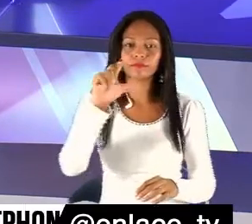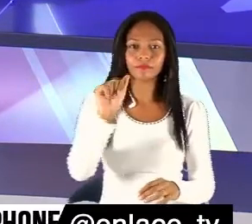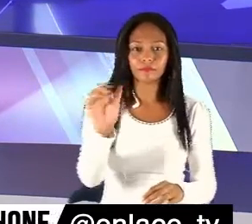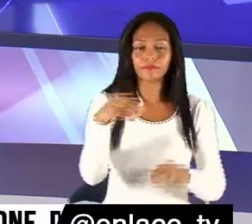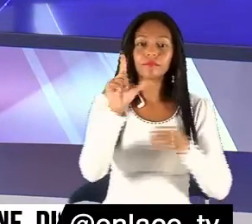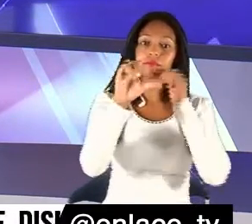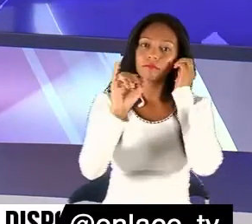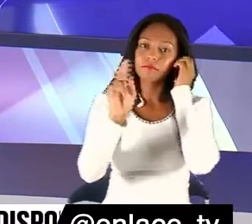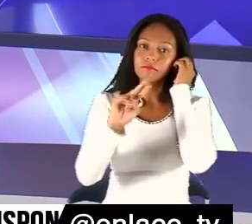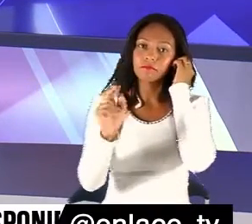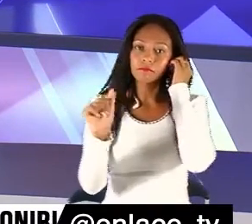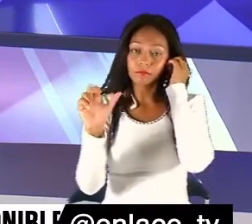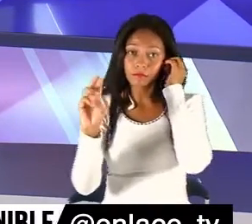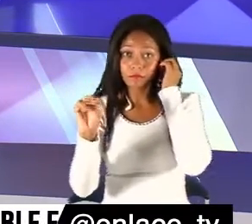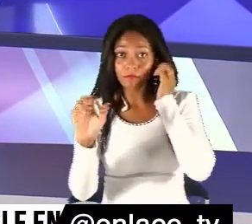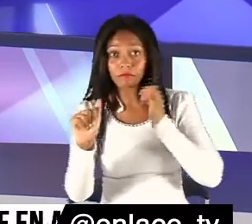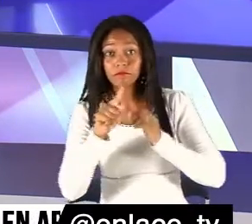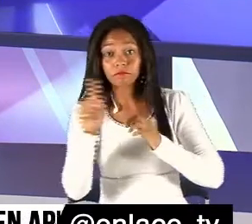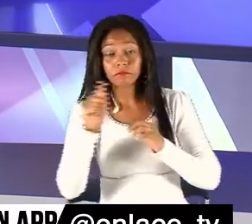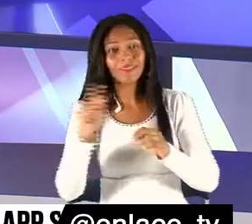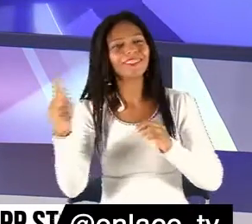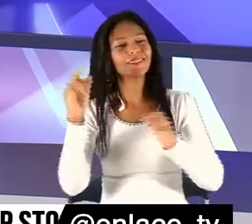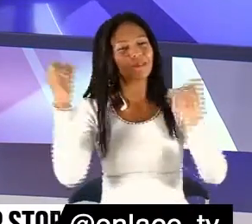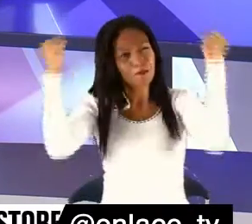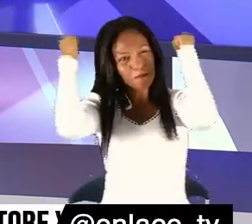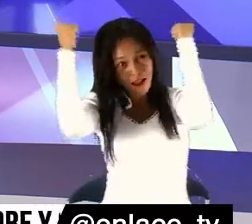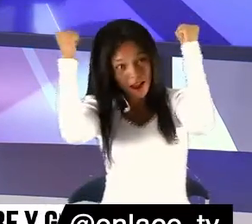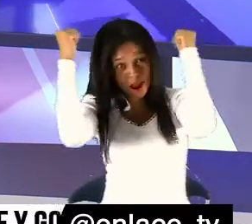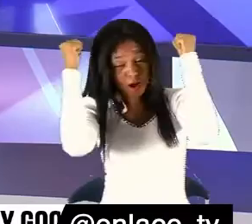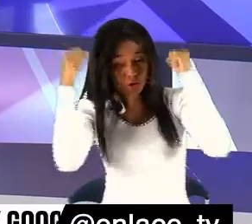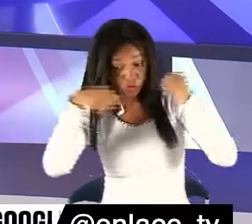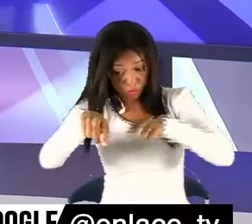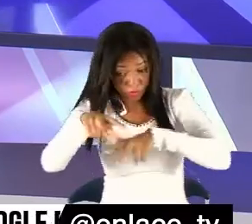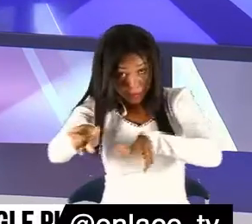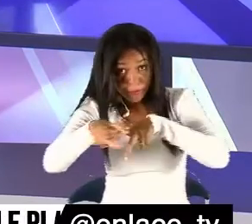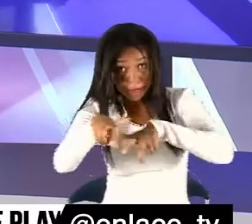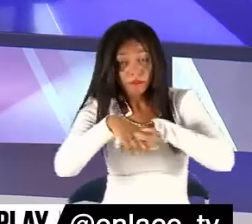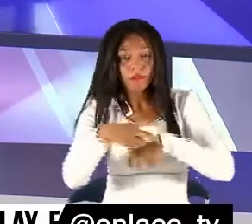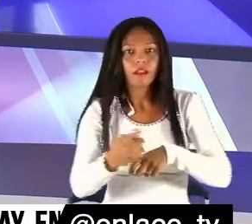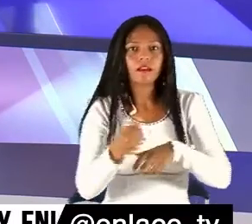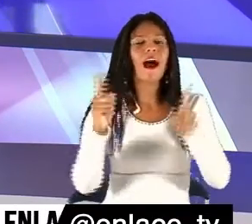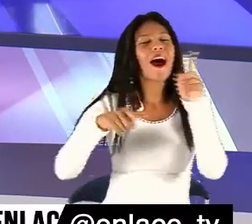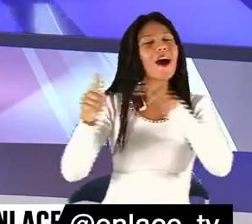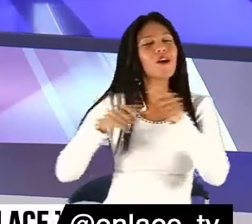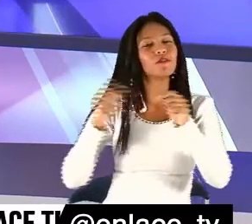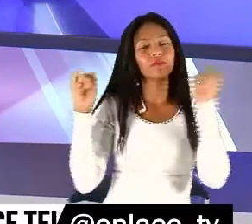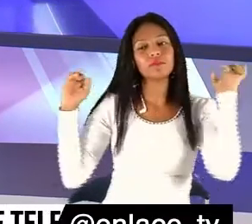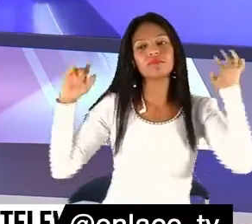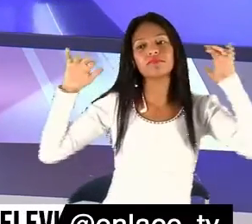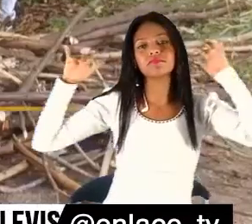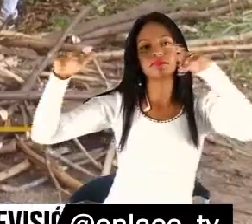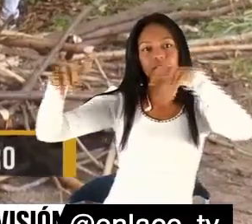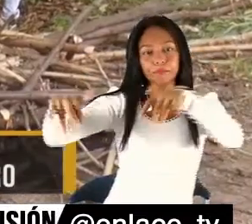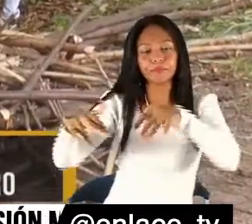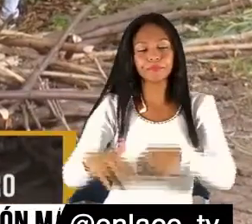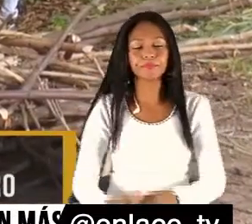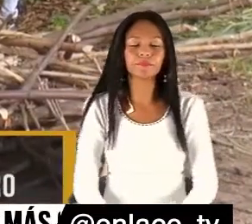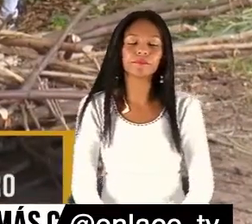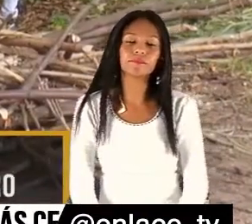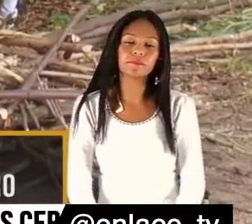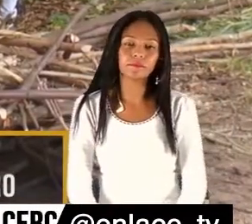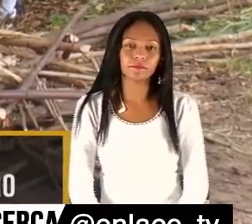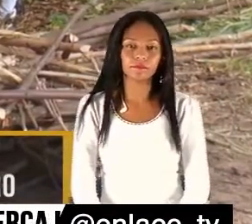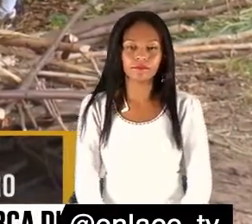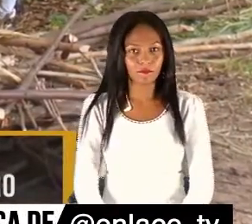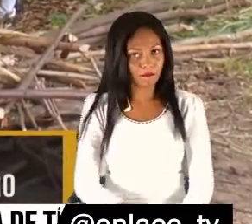en el paro agrario nacional. A esta hora ya comienzan a llegar delegaciones del Magdalena Medio y el Catatumbo. Desde tempranas horas de